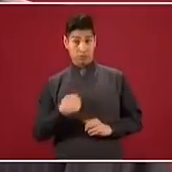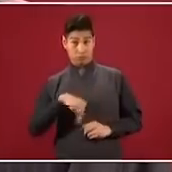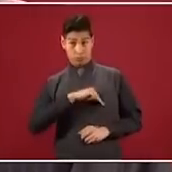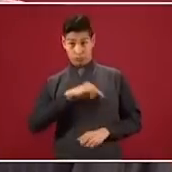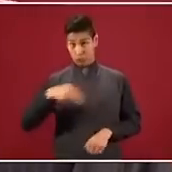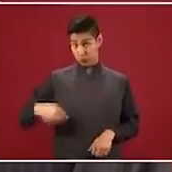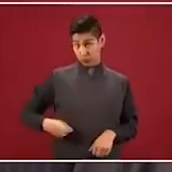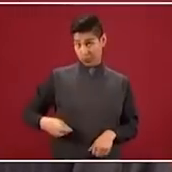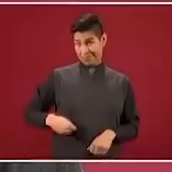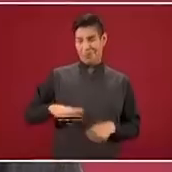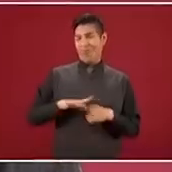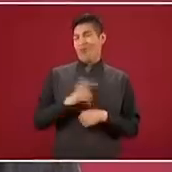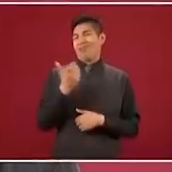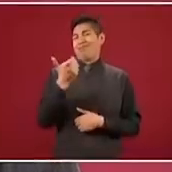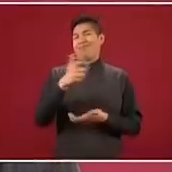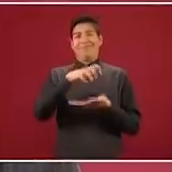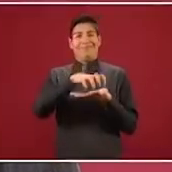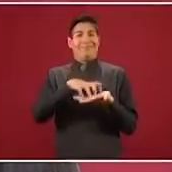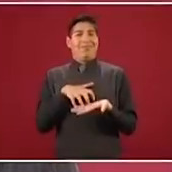era por la austeridad,